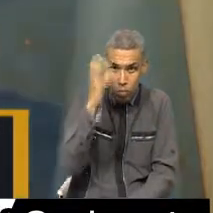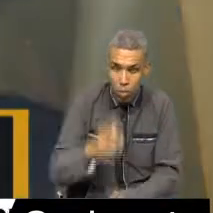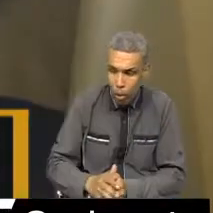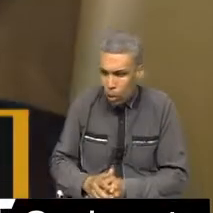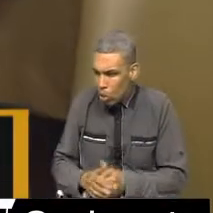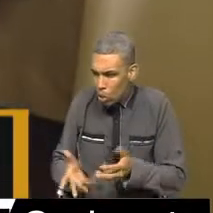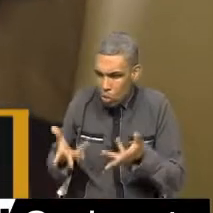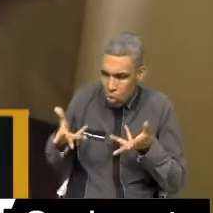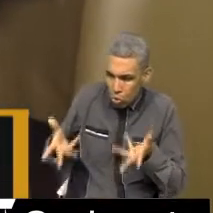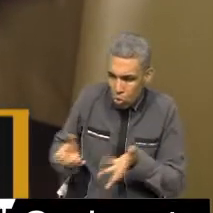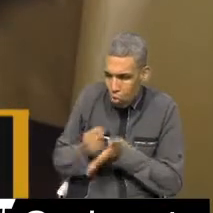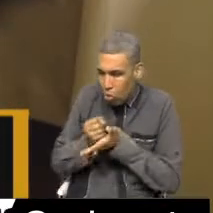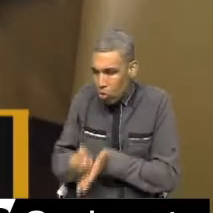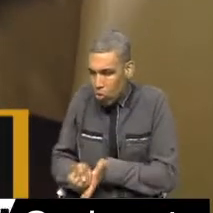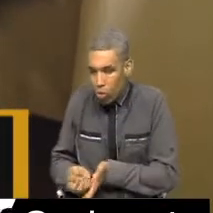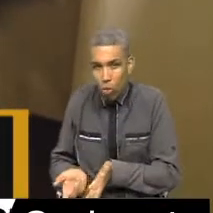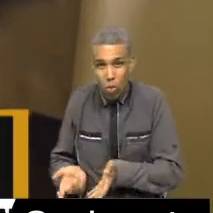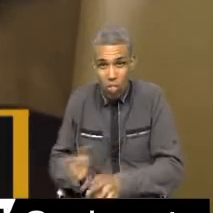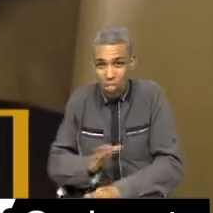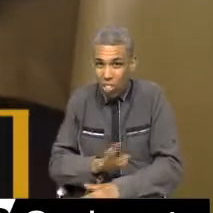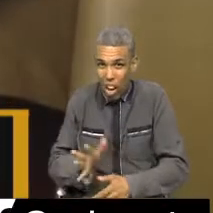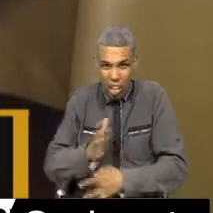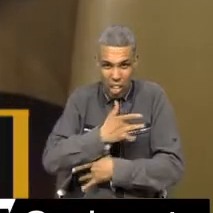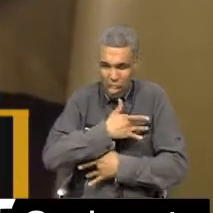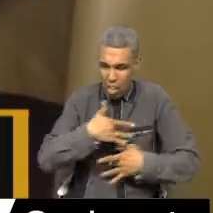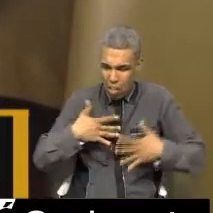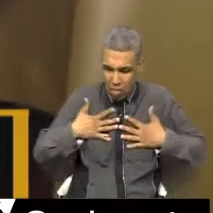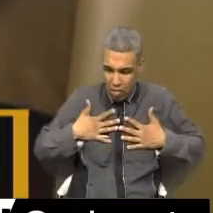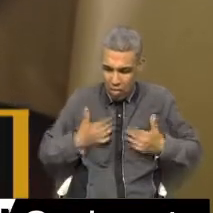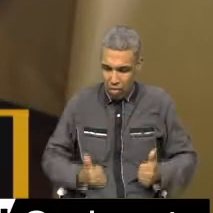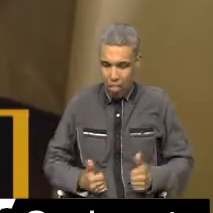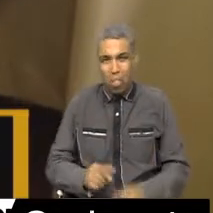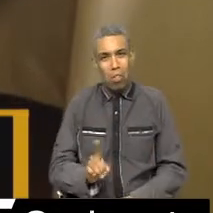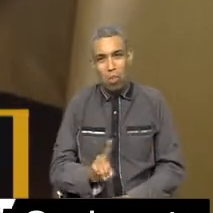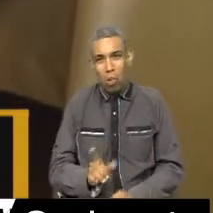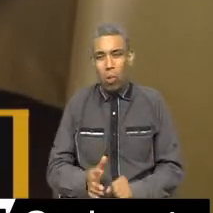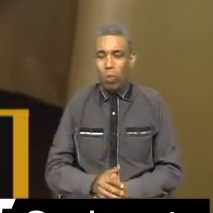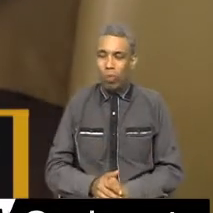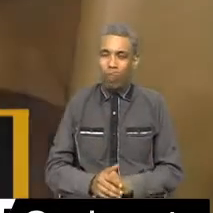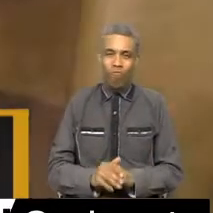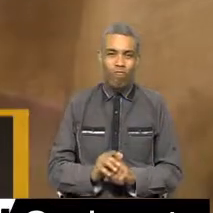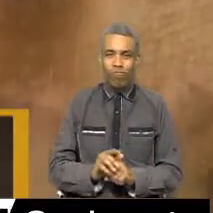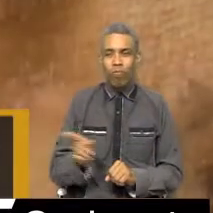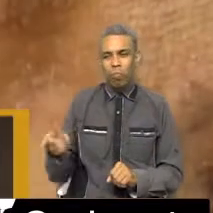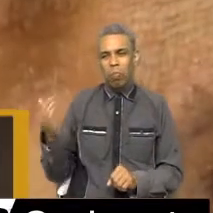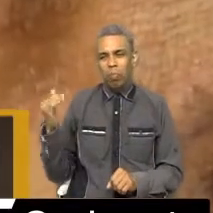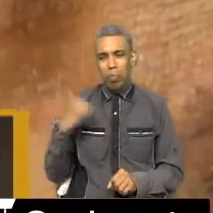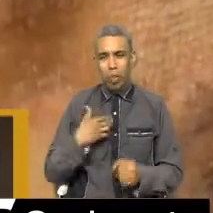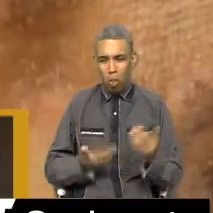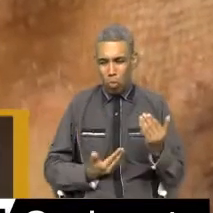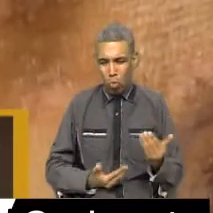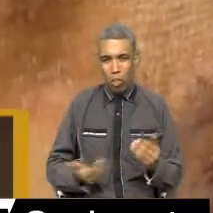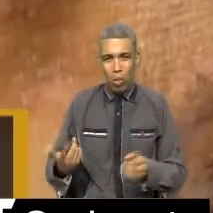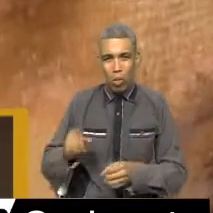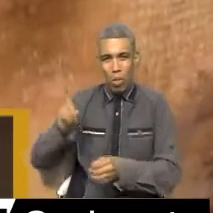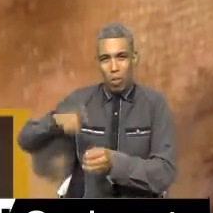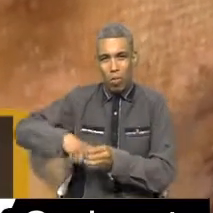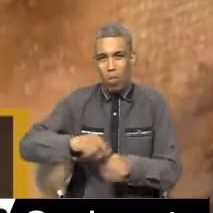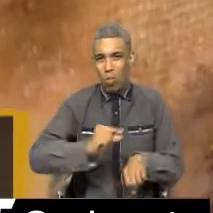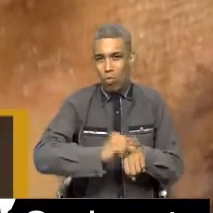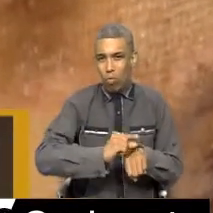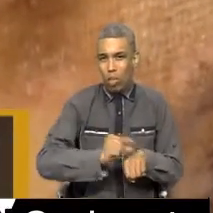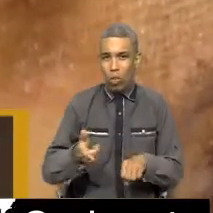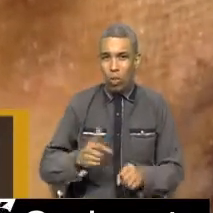El tratamiento que me suministra Debra Colombia, una fundación donde él está desde que nació. ¿Qué requiere él en estos